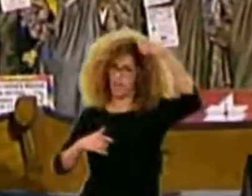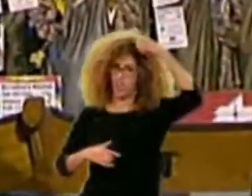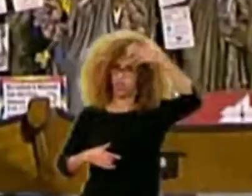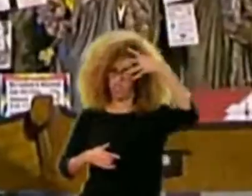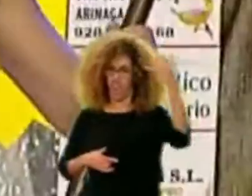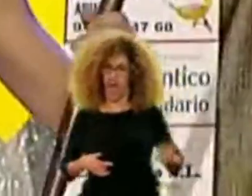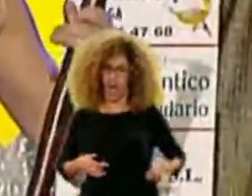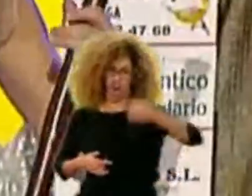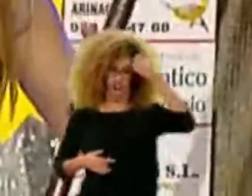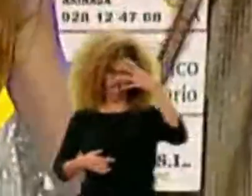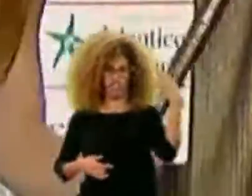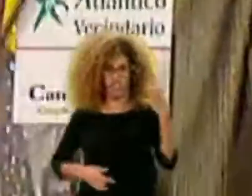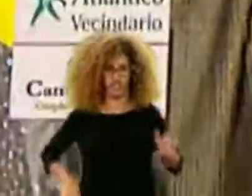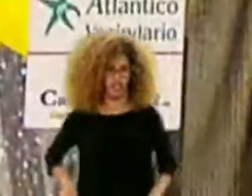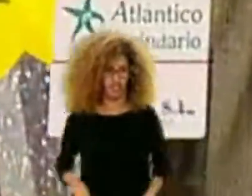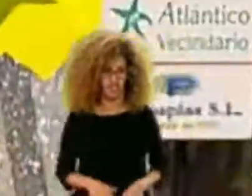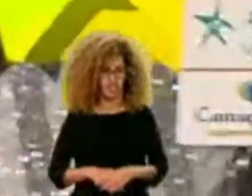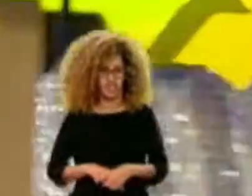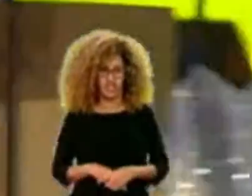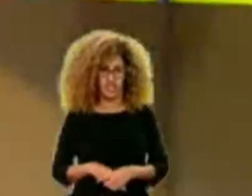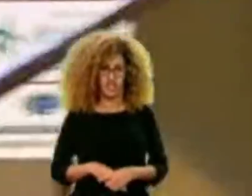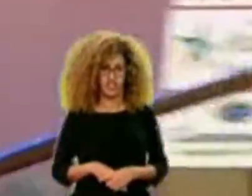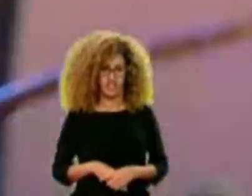todo... ¡Grima!